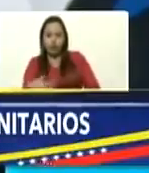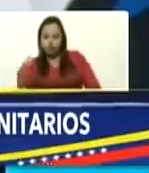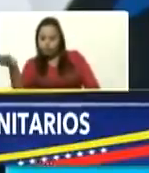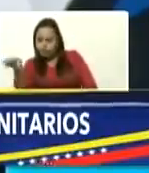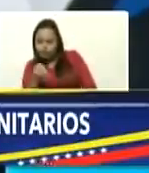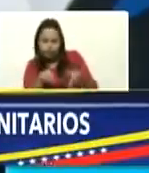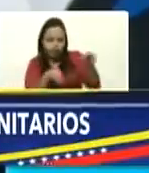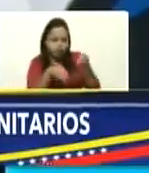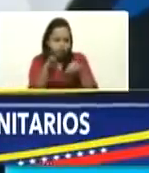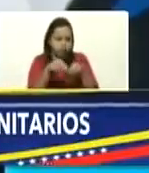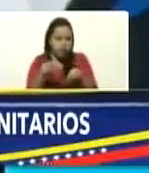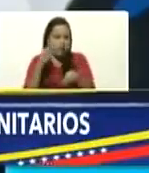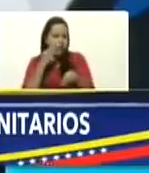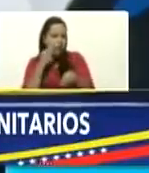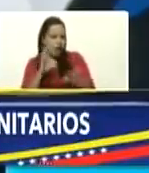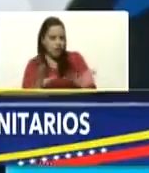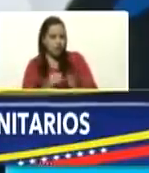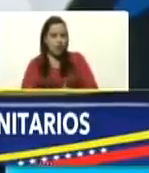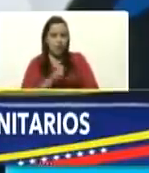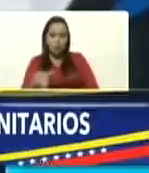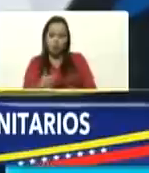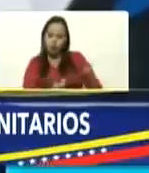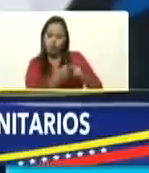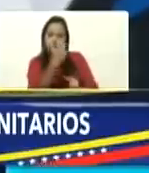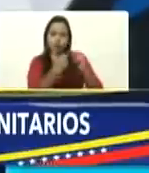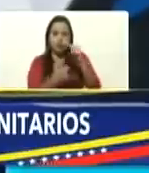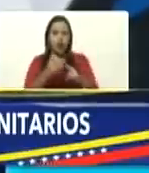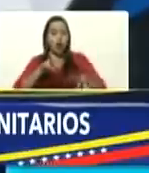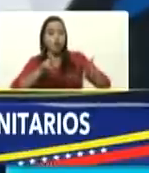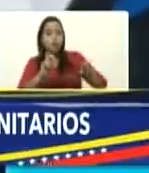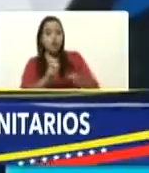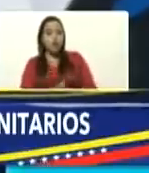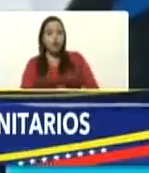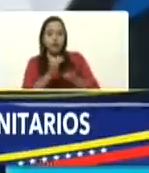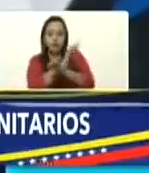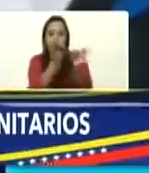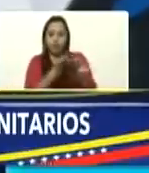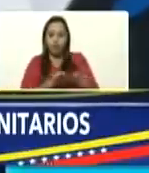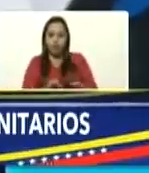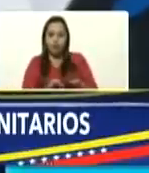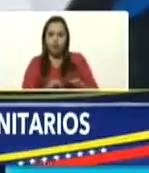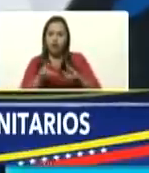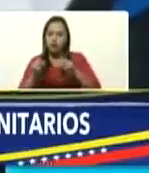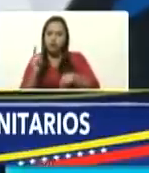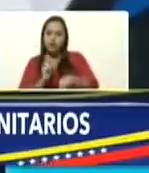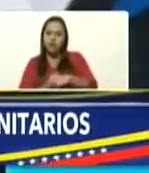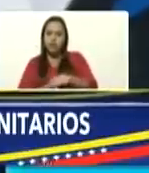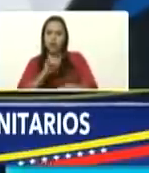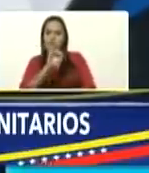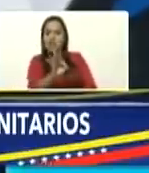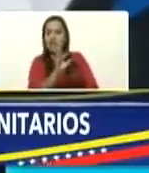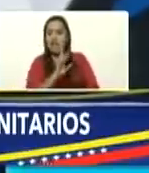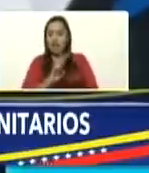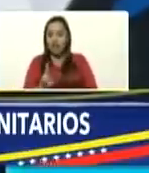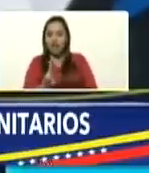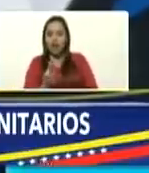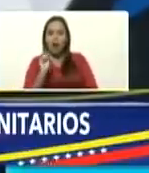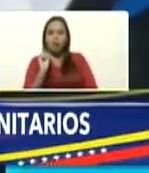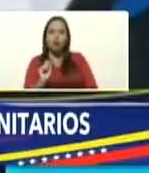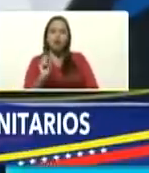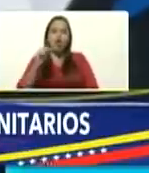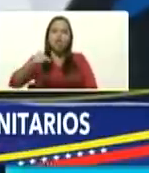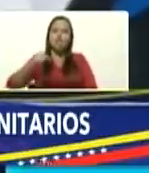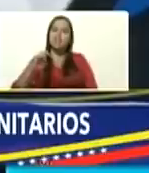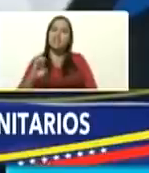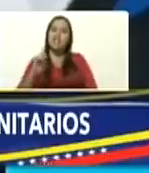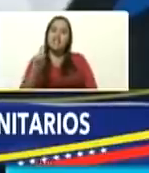las experiencias, para construir un nuevo modelo en la nueva etapa de las 3R.net rumbo